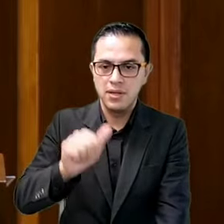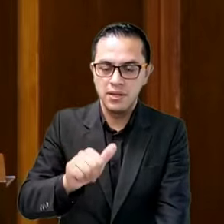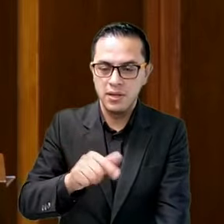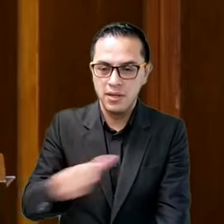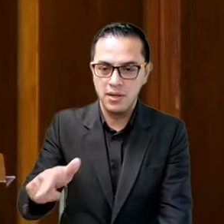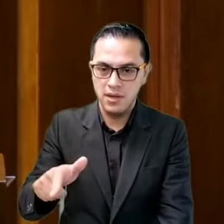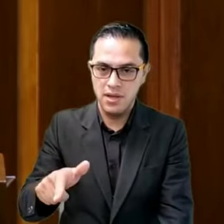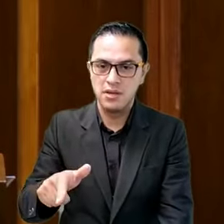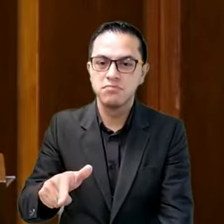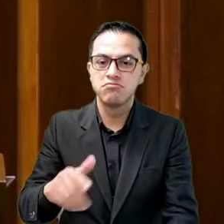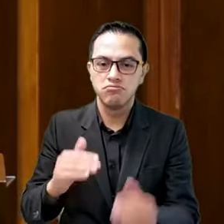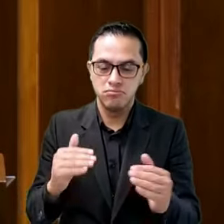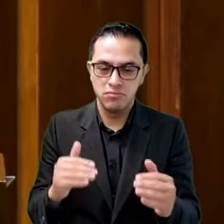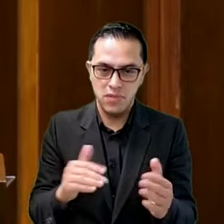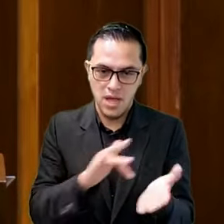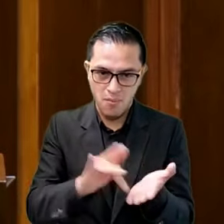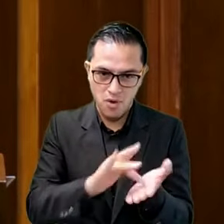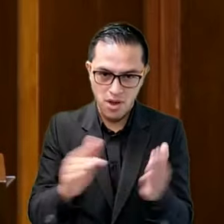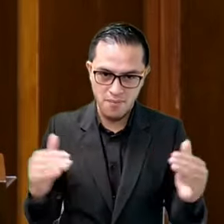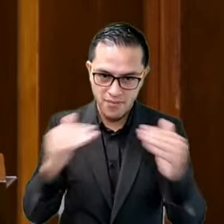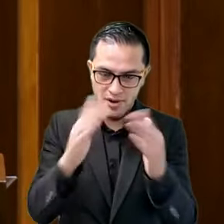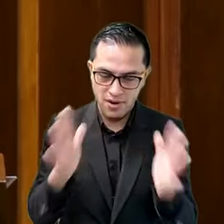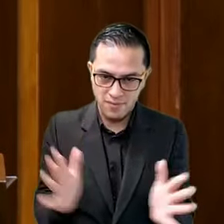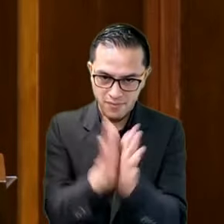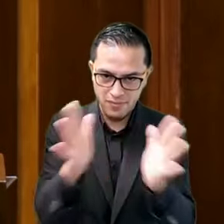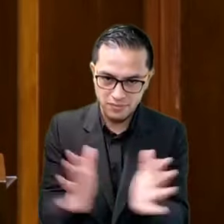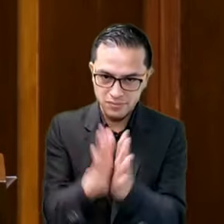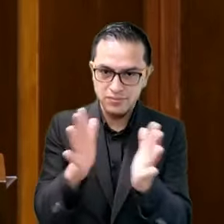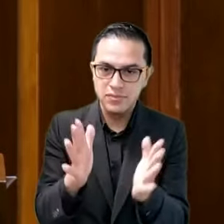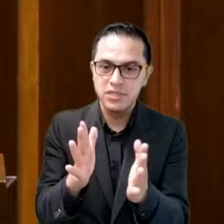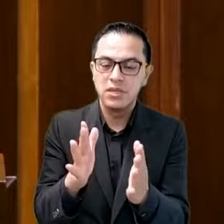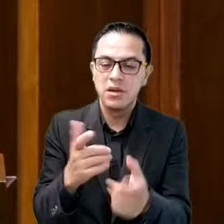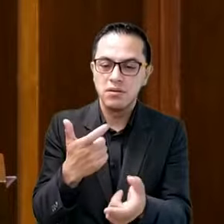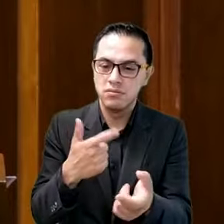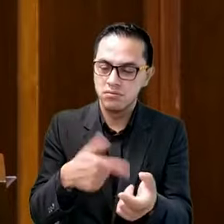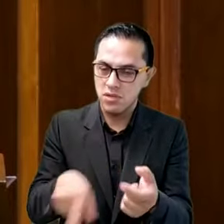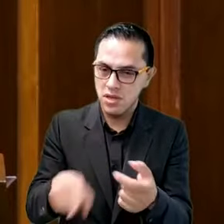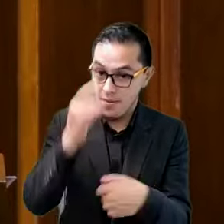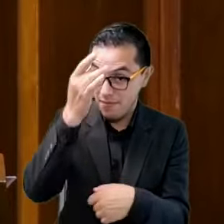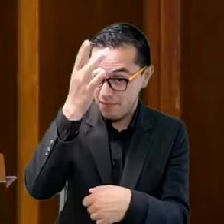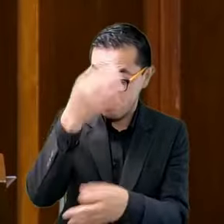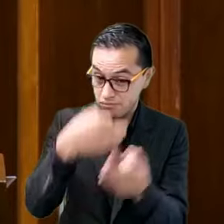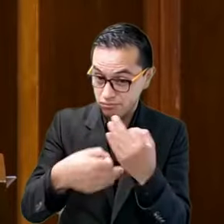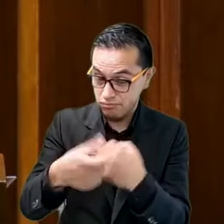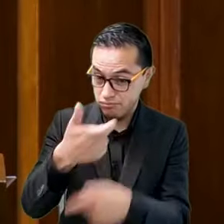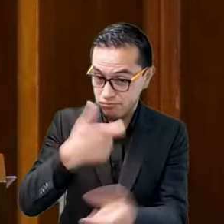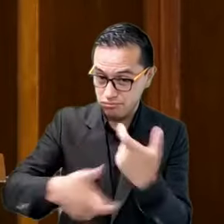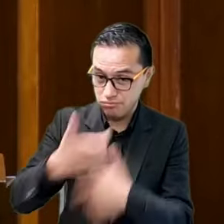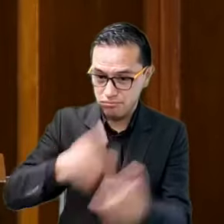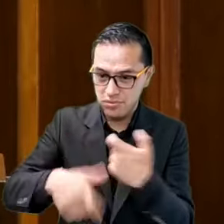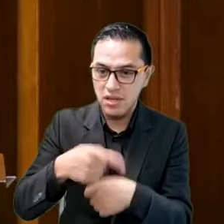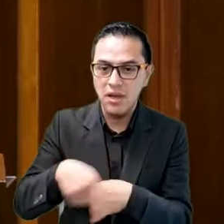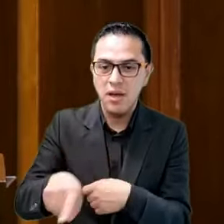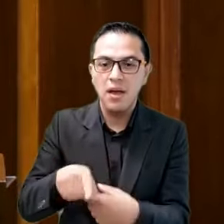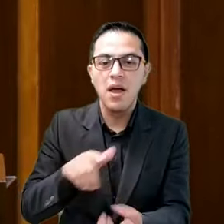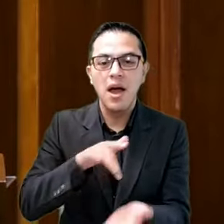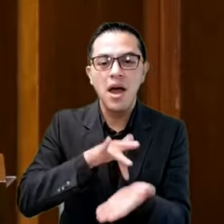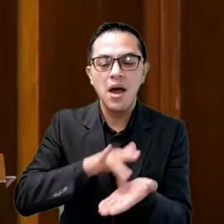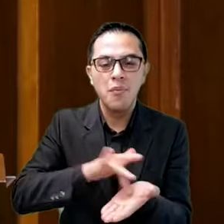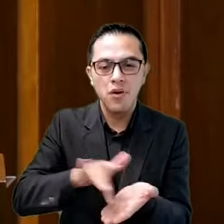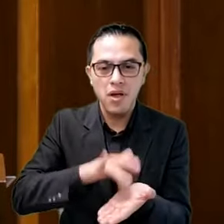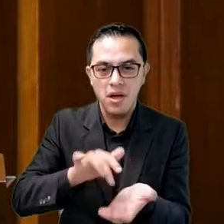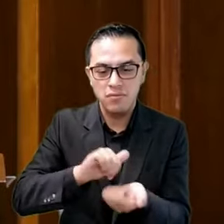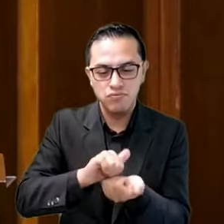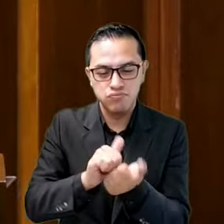protagonista de la transformación en México para efecto de que si se encuentra procedente se